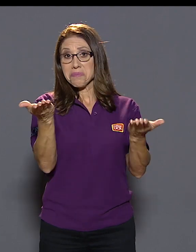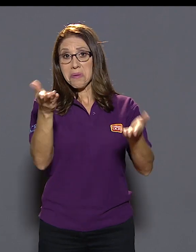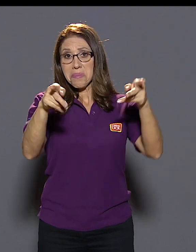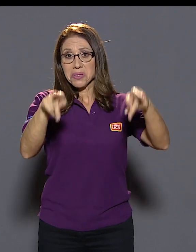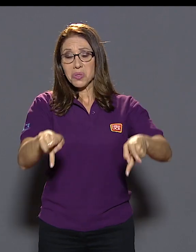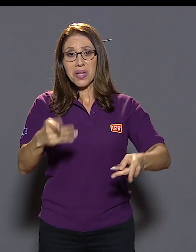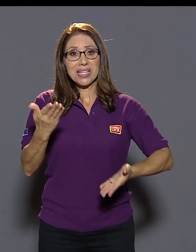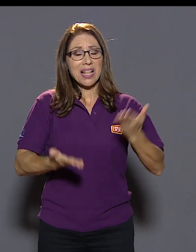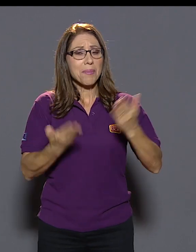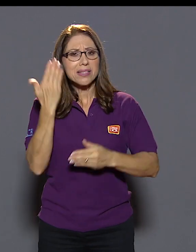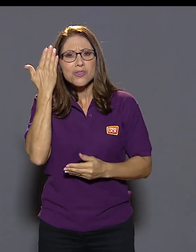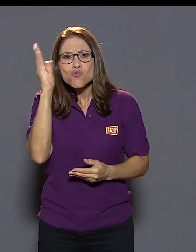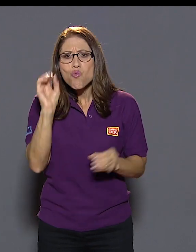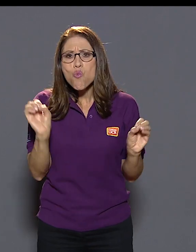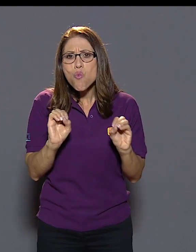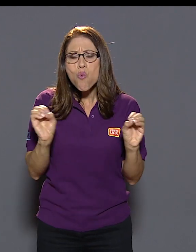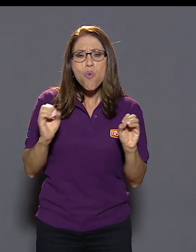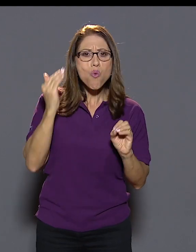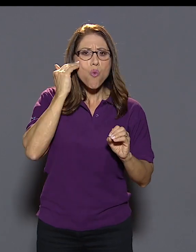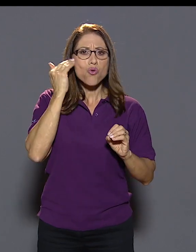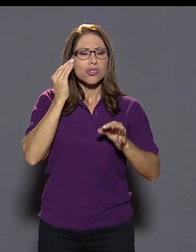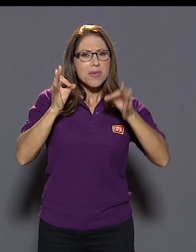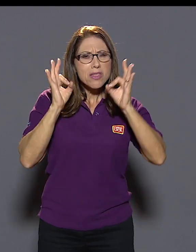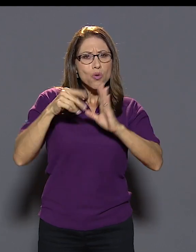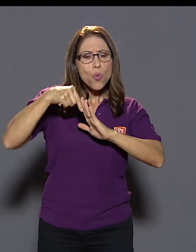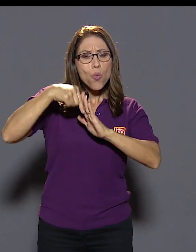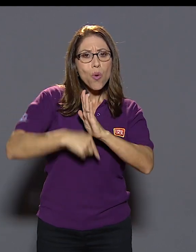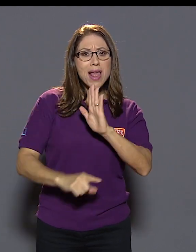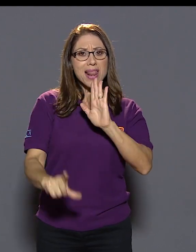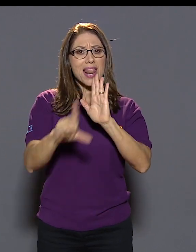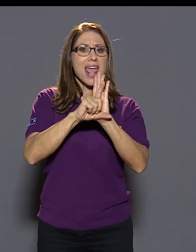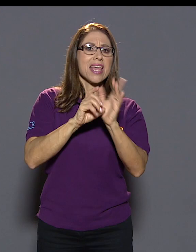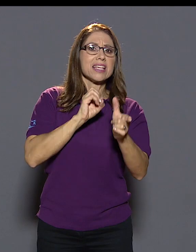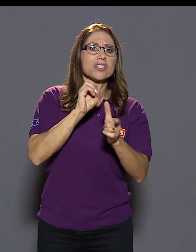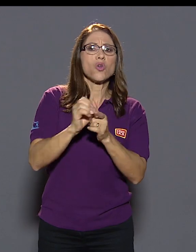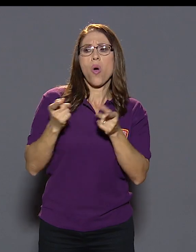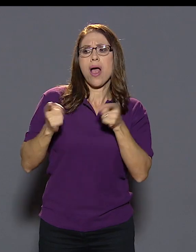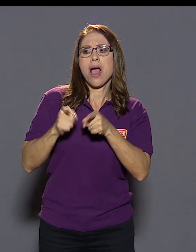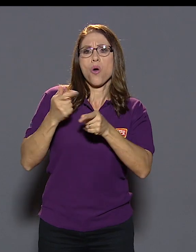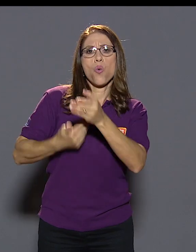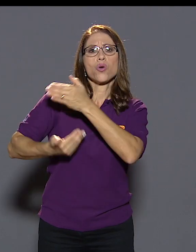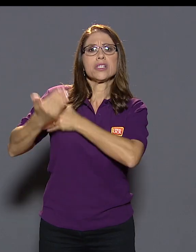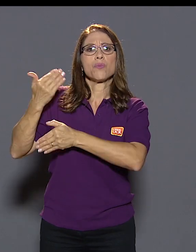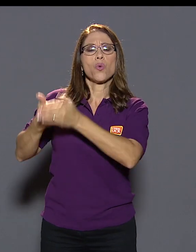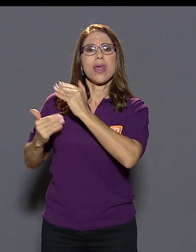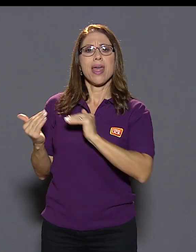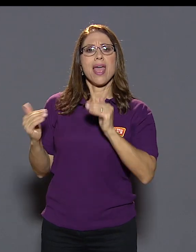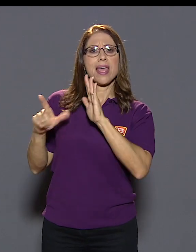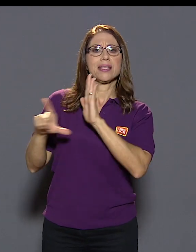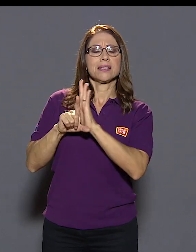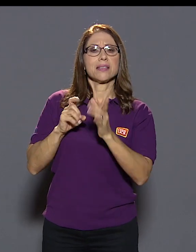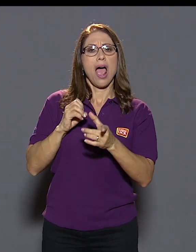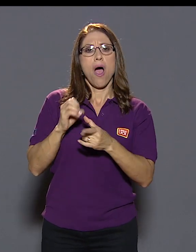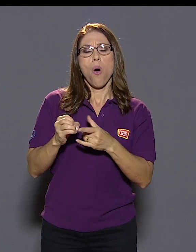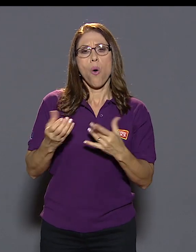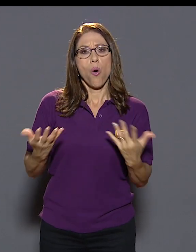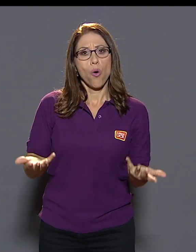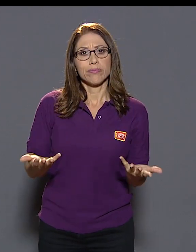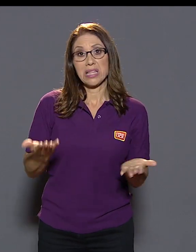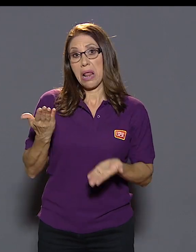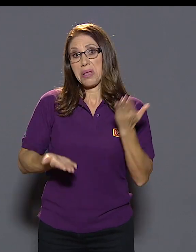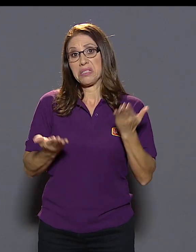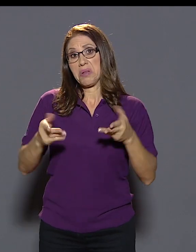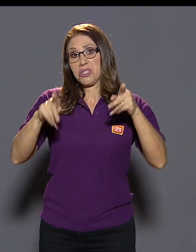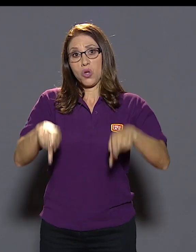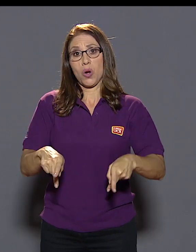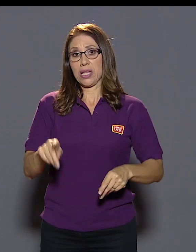vez no tengan conocimientos en leyes, ¿verdad? O en jurisprudencia, ni estén relacionados, ¿verdad? Que